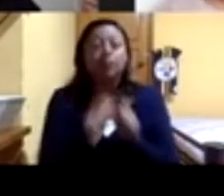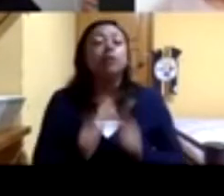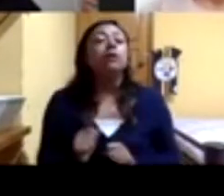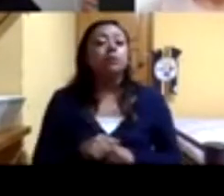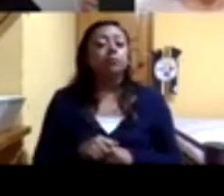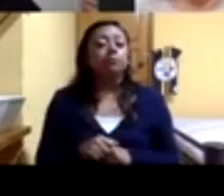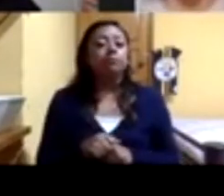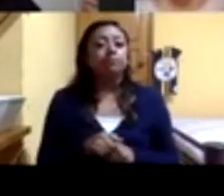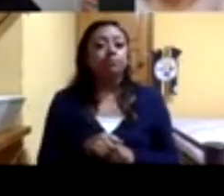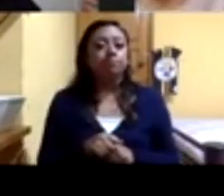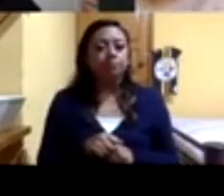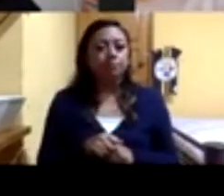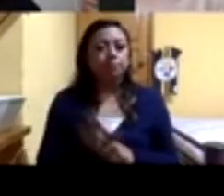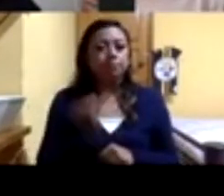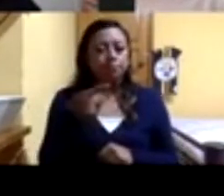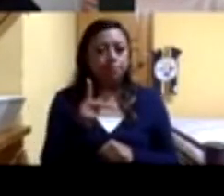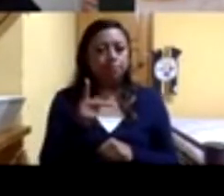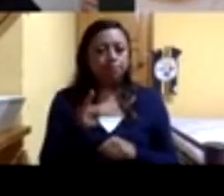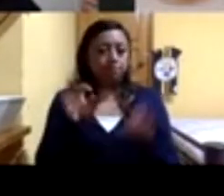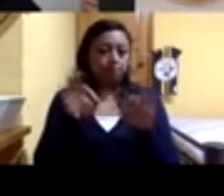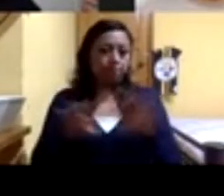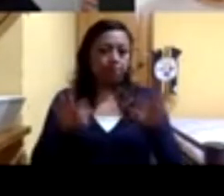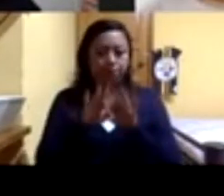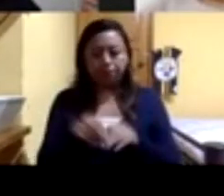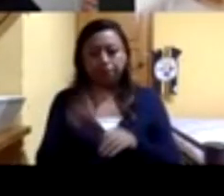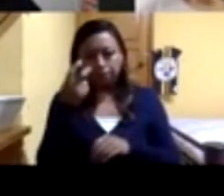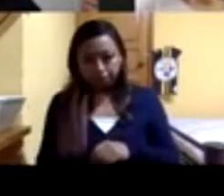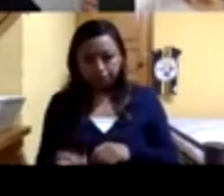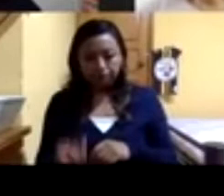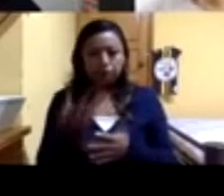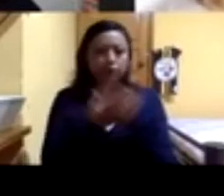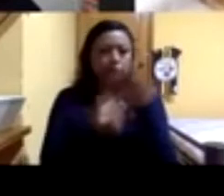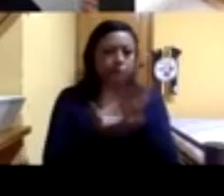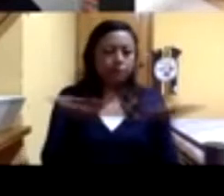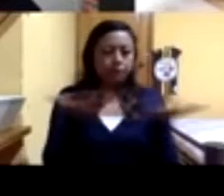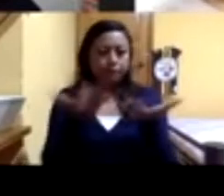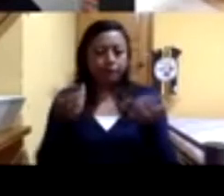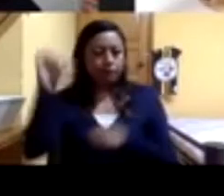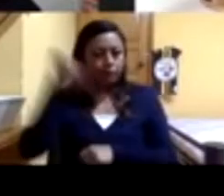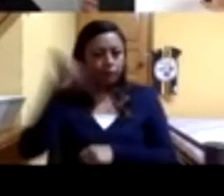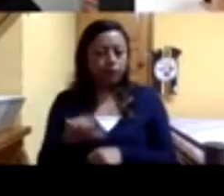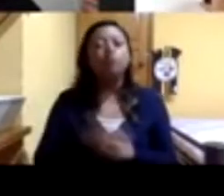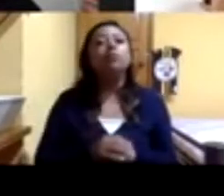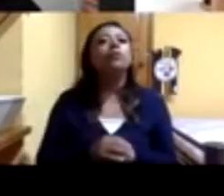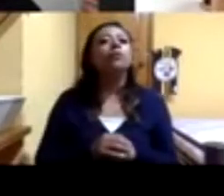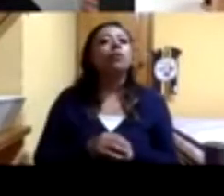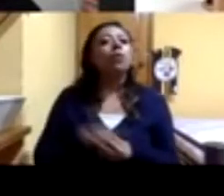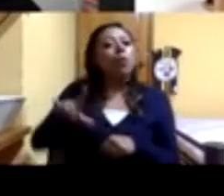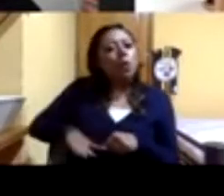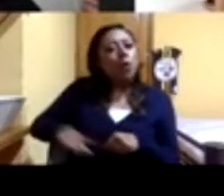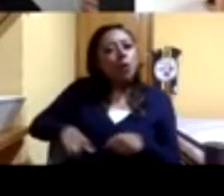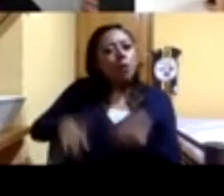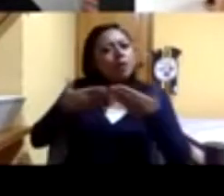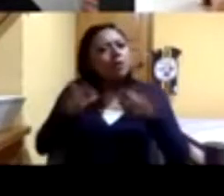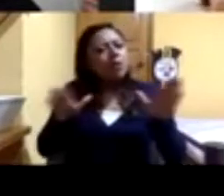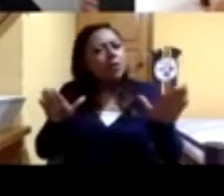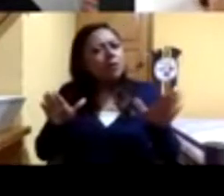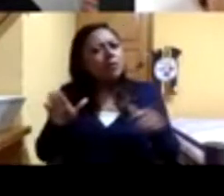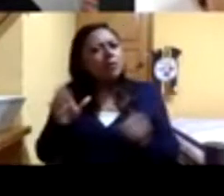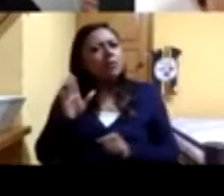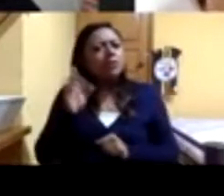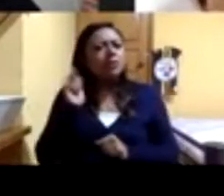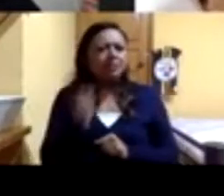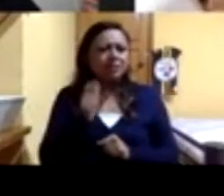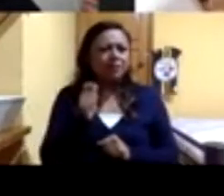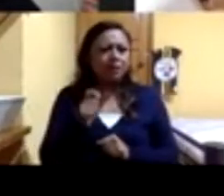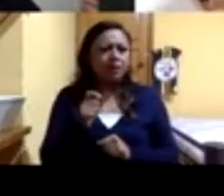con este ejercicio que se está haciendo el día de hoy, que es que un Estado abierto no puede existir sin un Parlamento abierto,